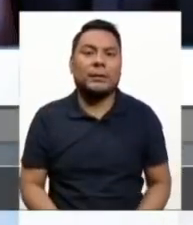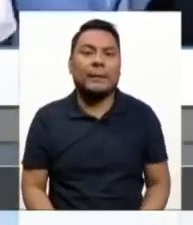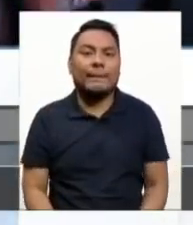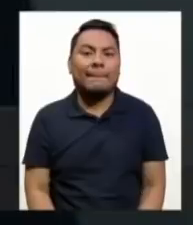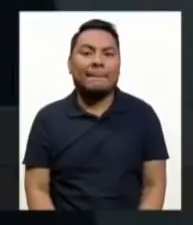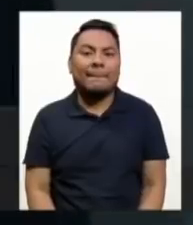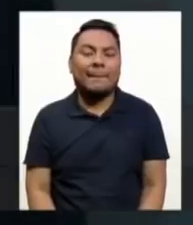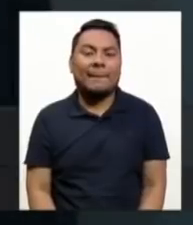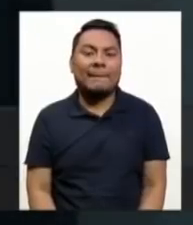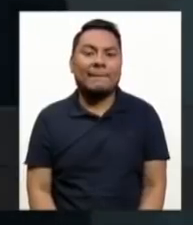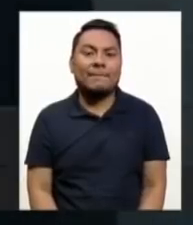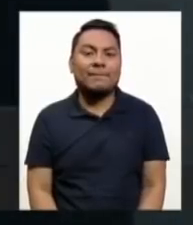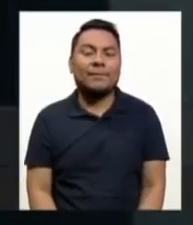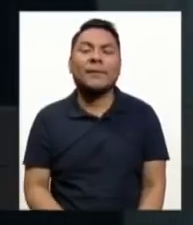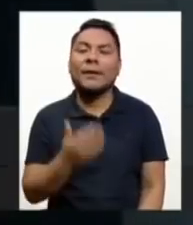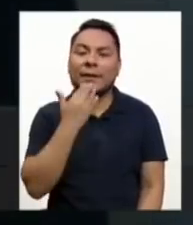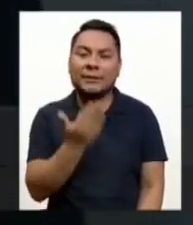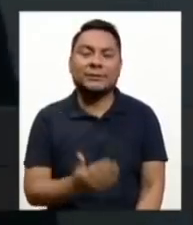Gracias.